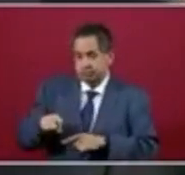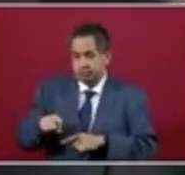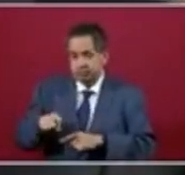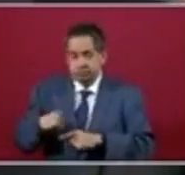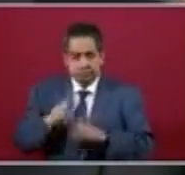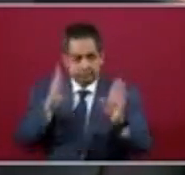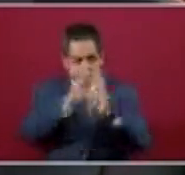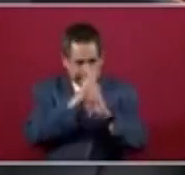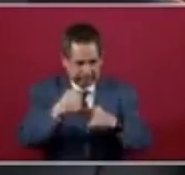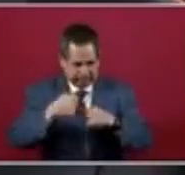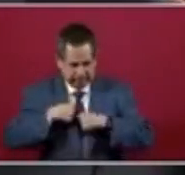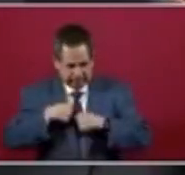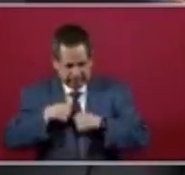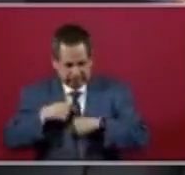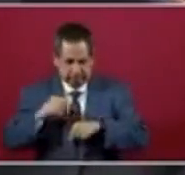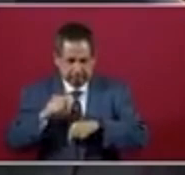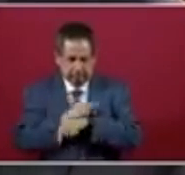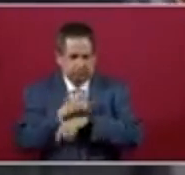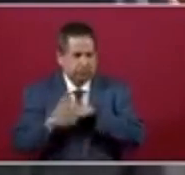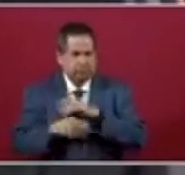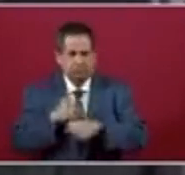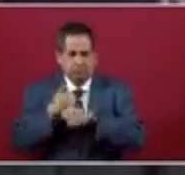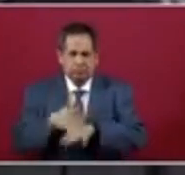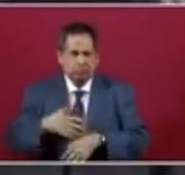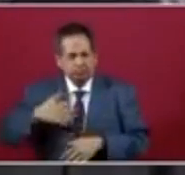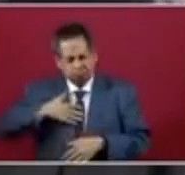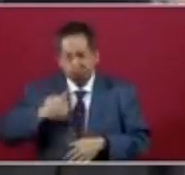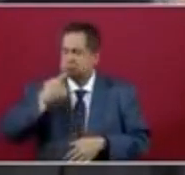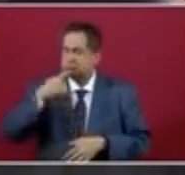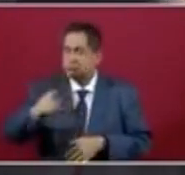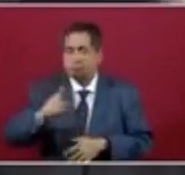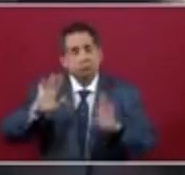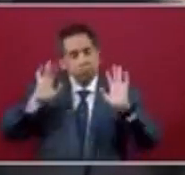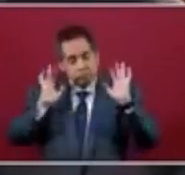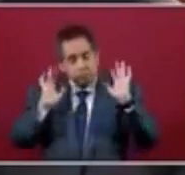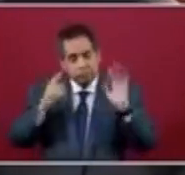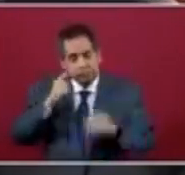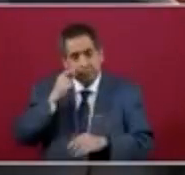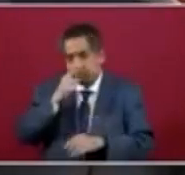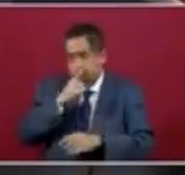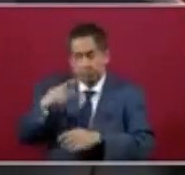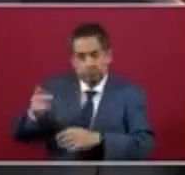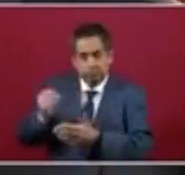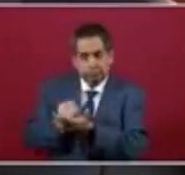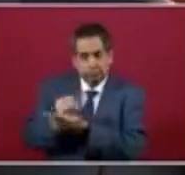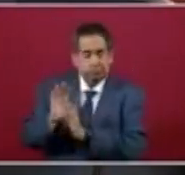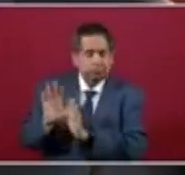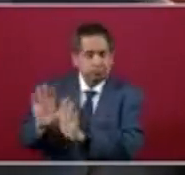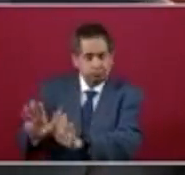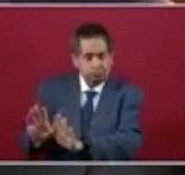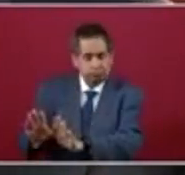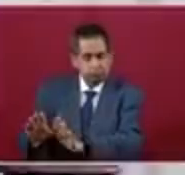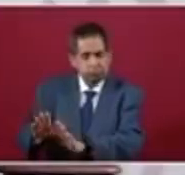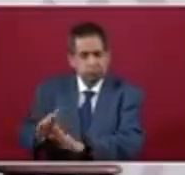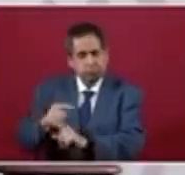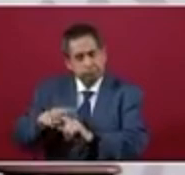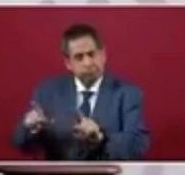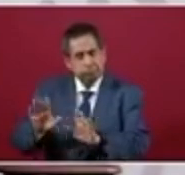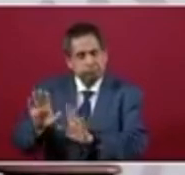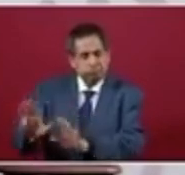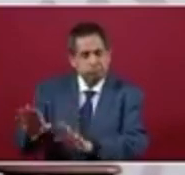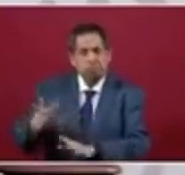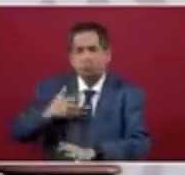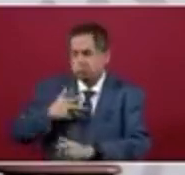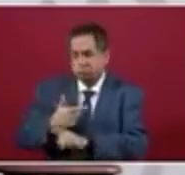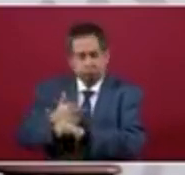espiados, afectados, perseguidos, pues eso es otro capítulo, es otra etapa. Tienen todas